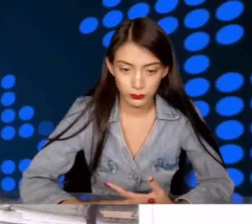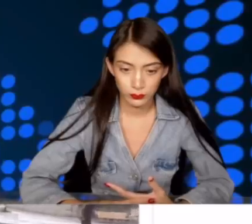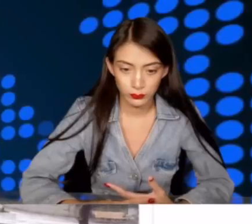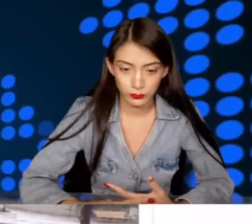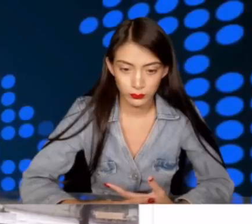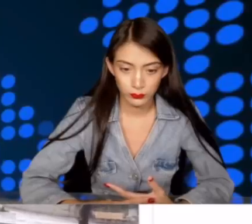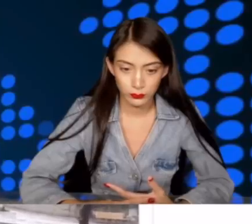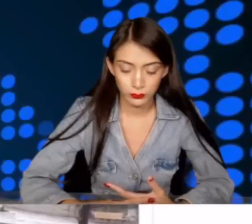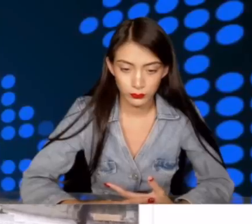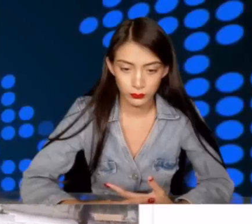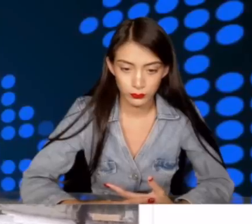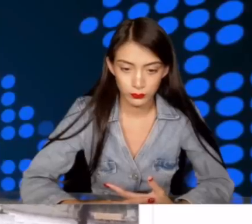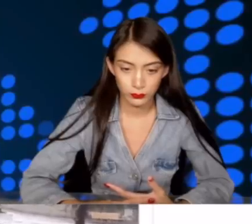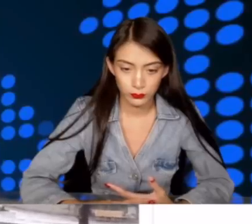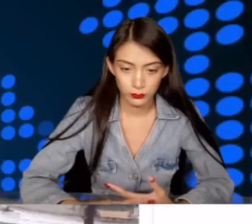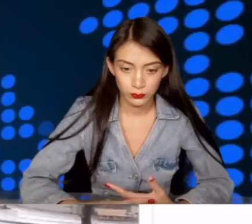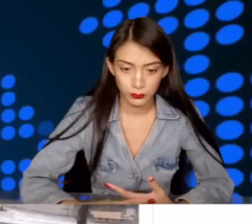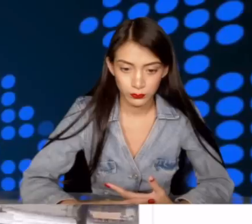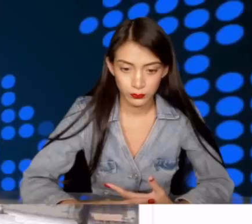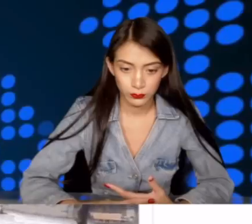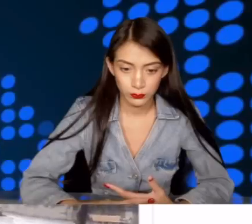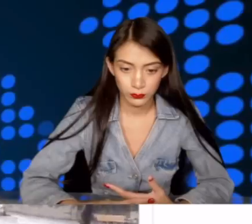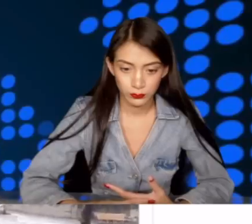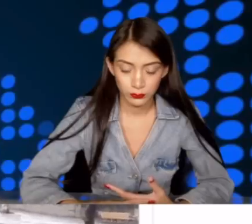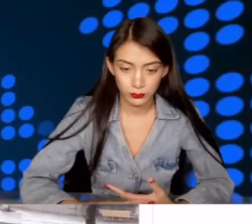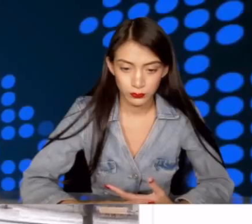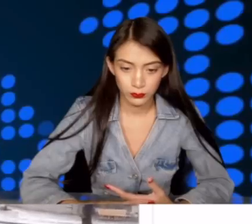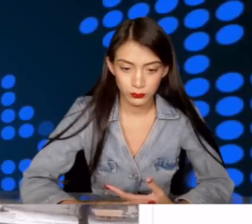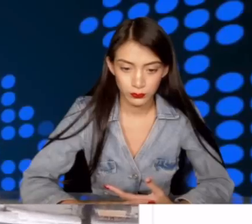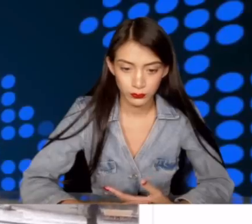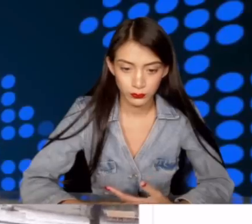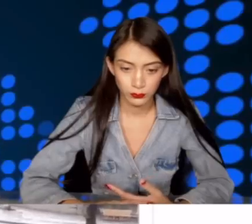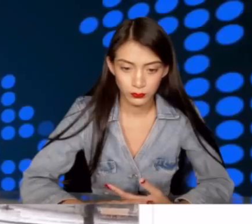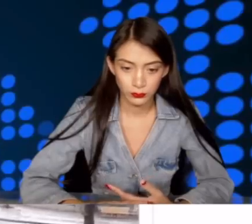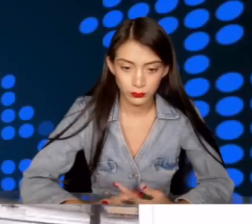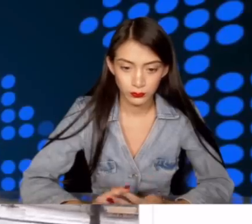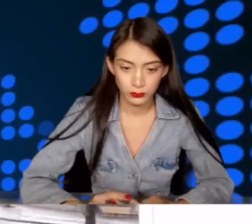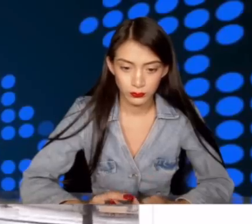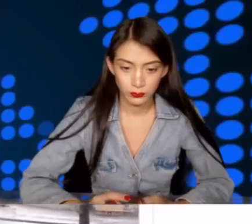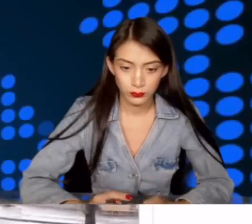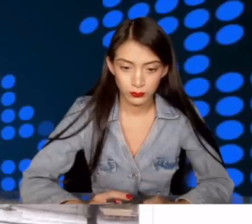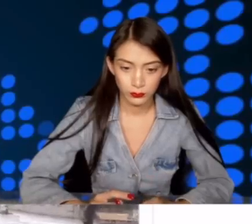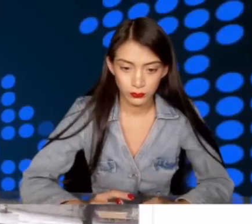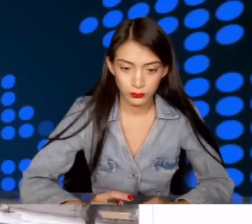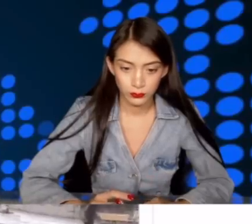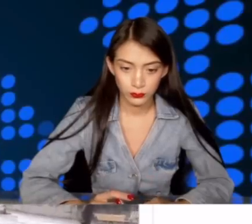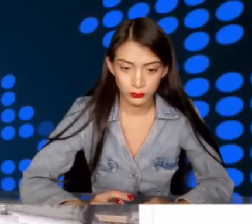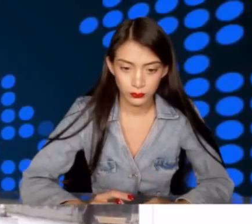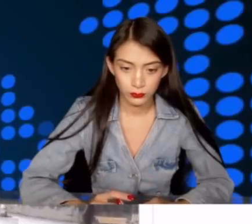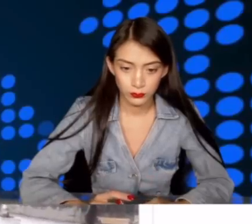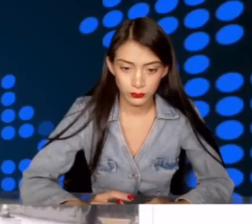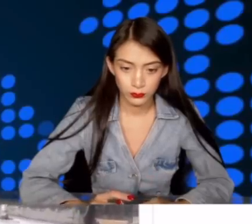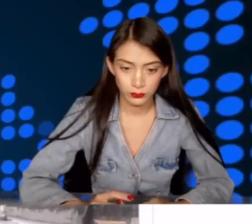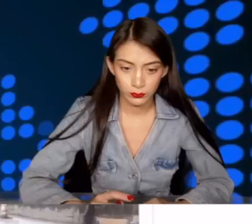de estado que se desató con una furia sobre todo el país y que fue, digamos, amparado por gobiernos de derecha de la región que no denuncian lo que